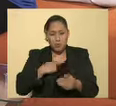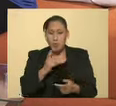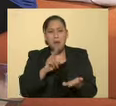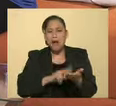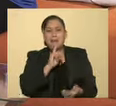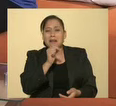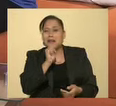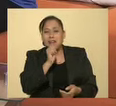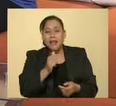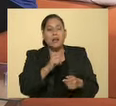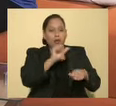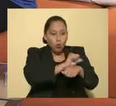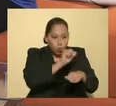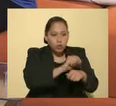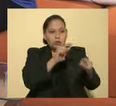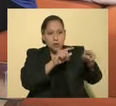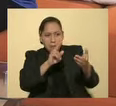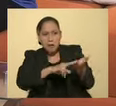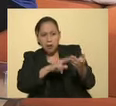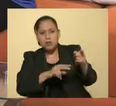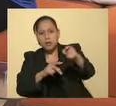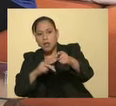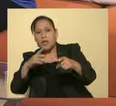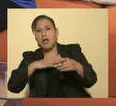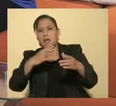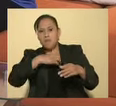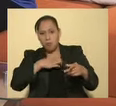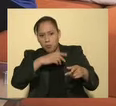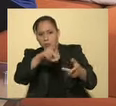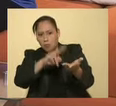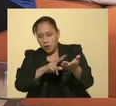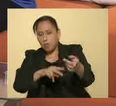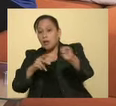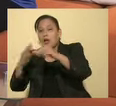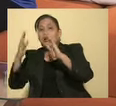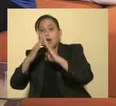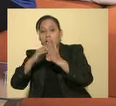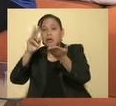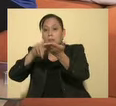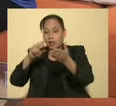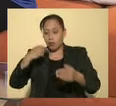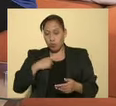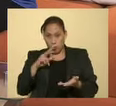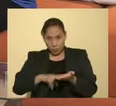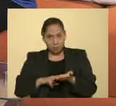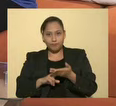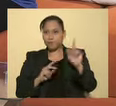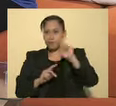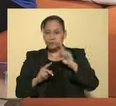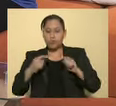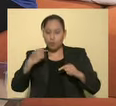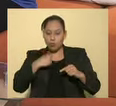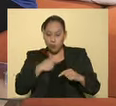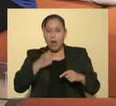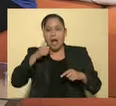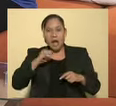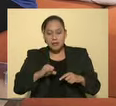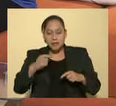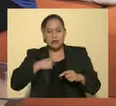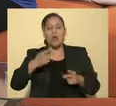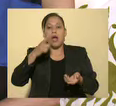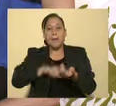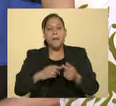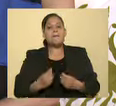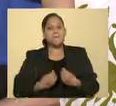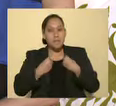cacahuate, vale un coche, vale un costal de estiércol, vale una casa, yo no valgo, yo soy y existo